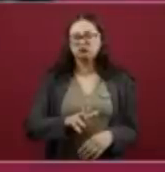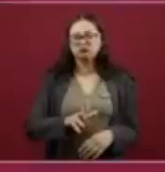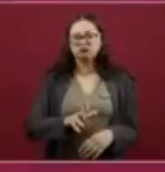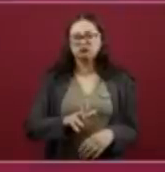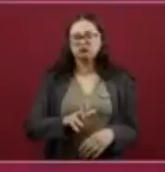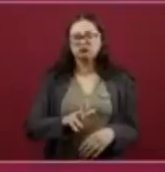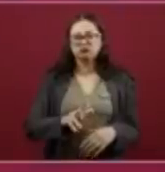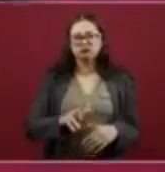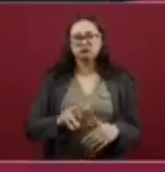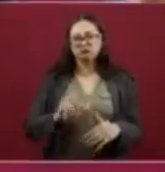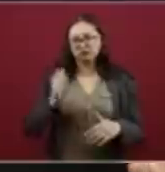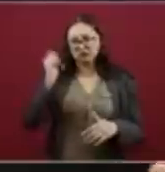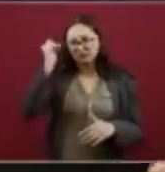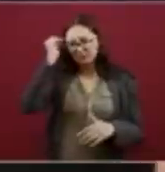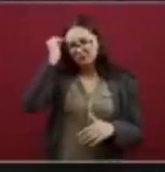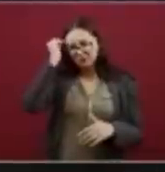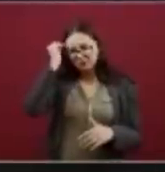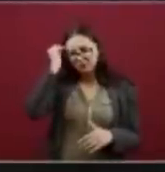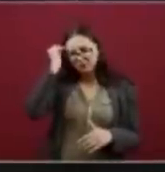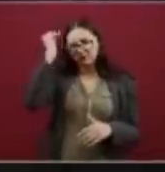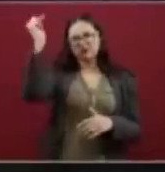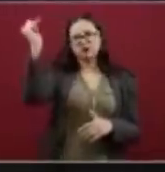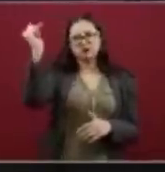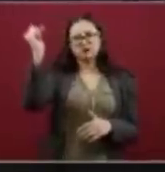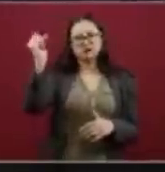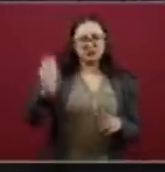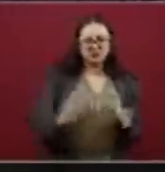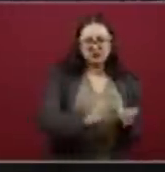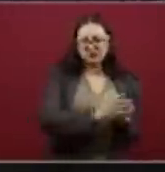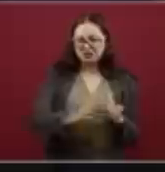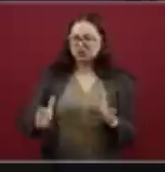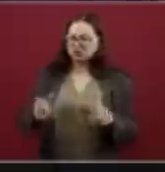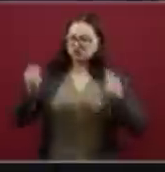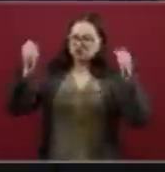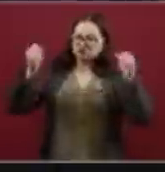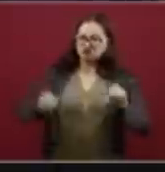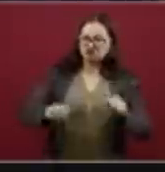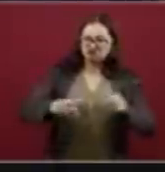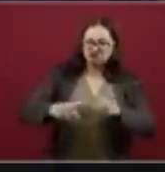creó la nueva oligarquía,